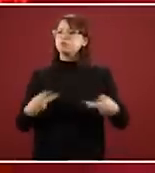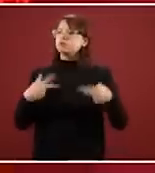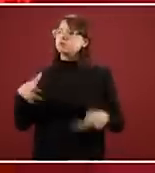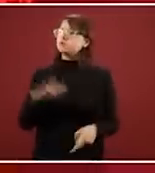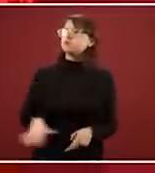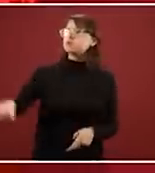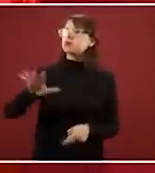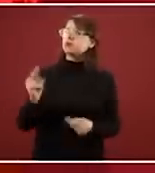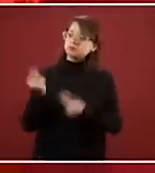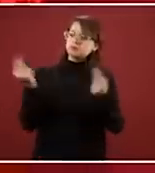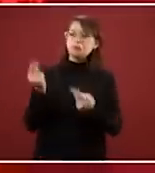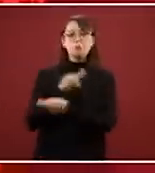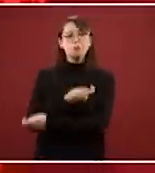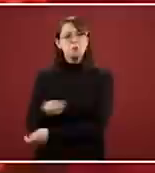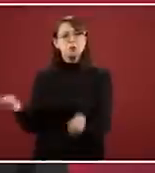la gente.